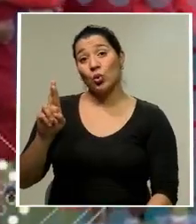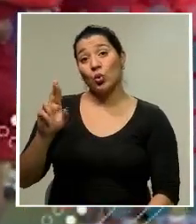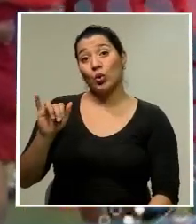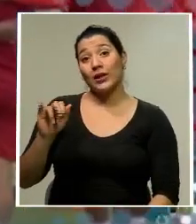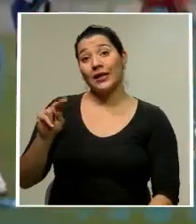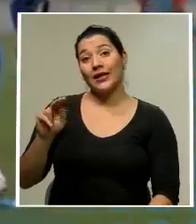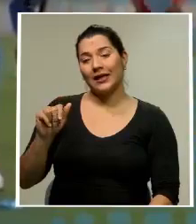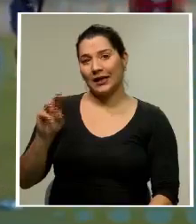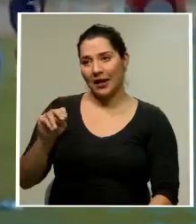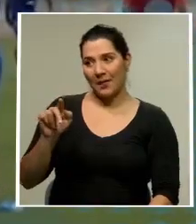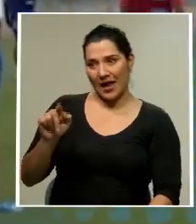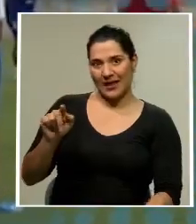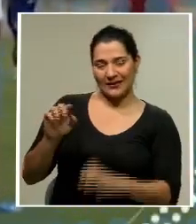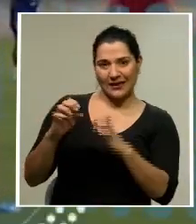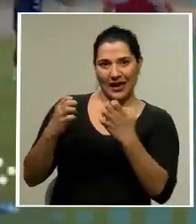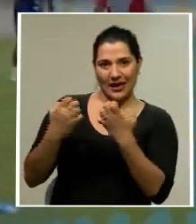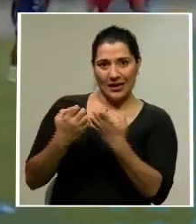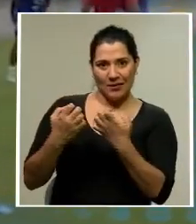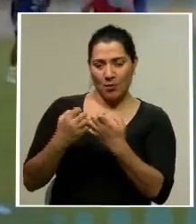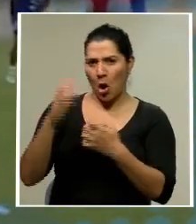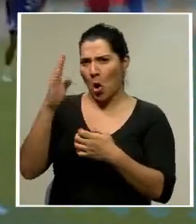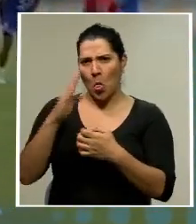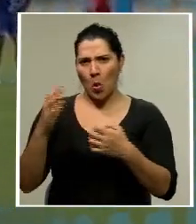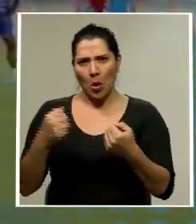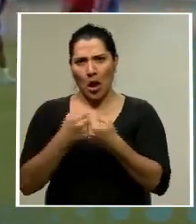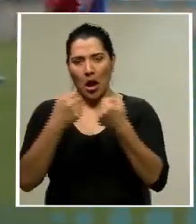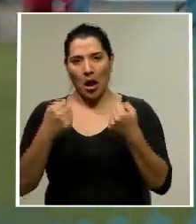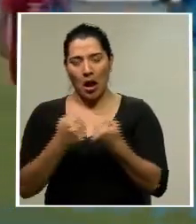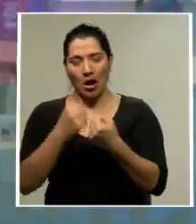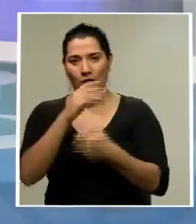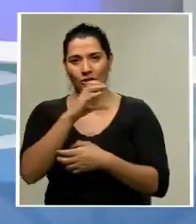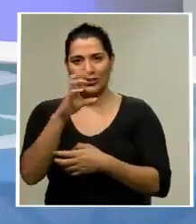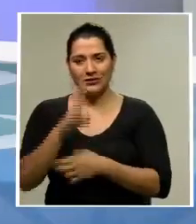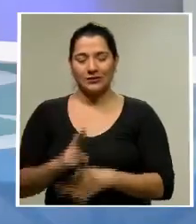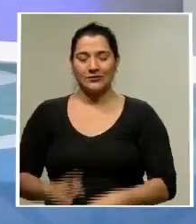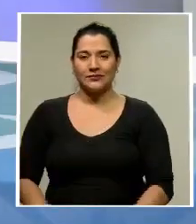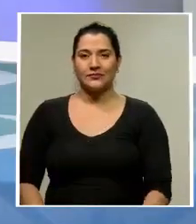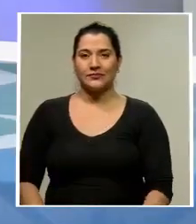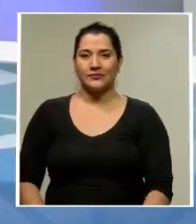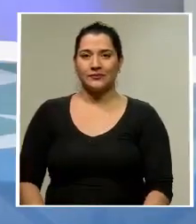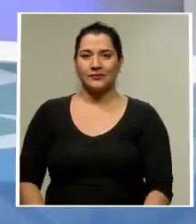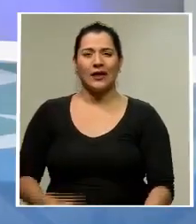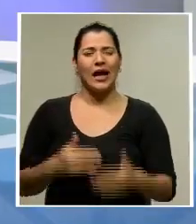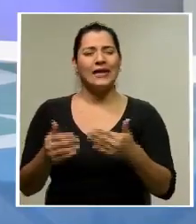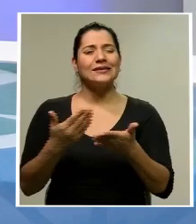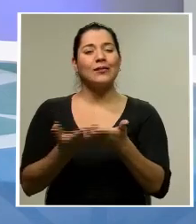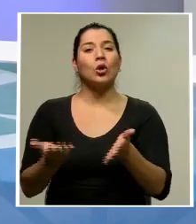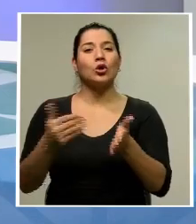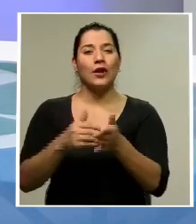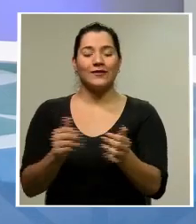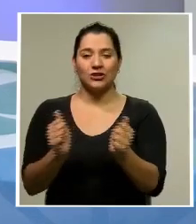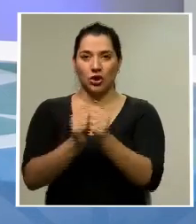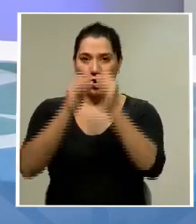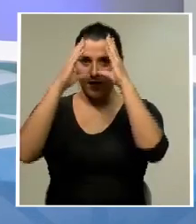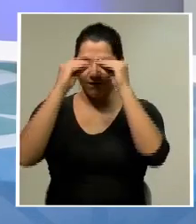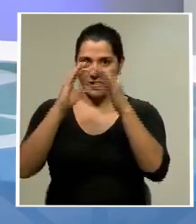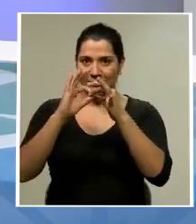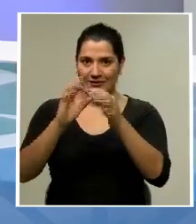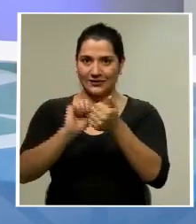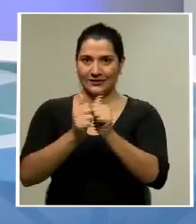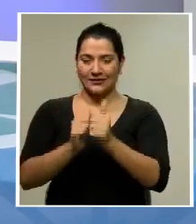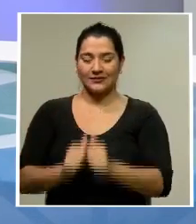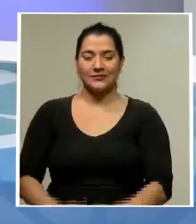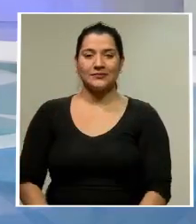rival al que la tricolor nunca le ha cedido puntos. Ya venimos con esta información